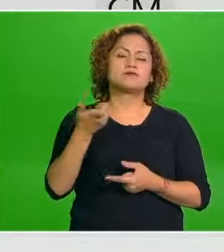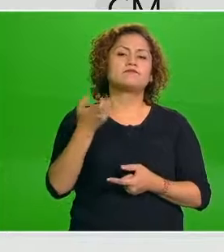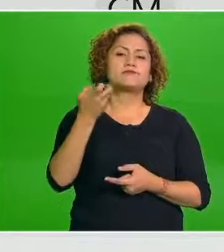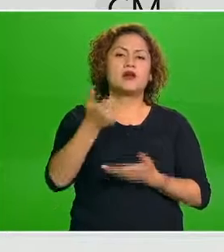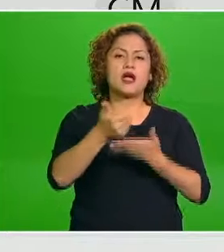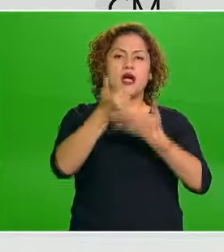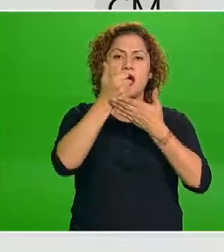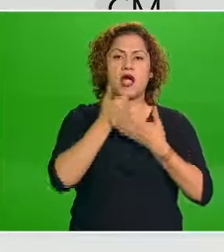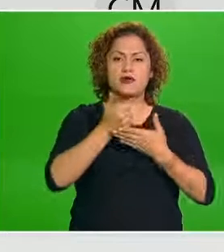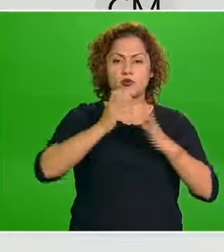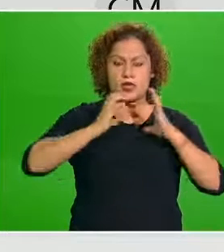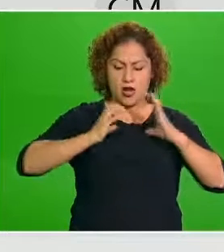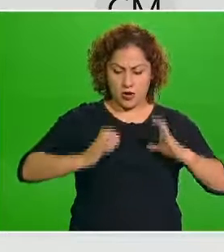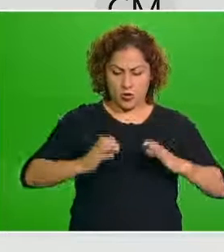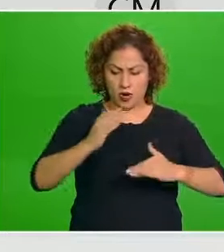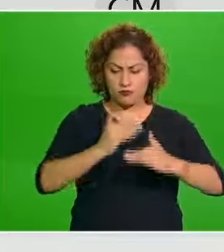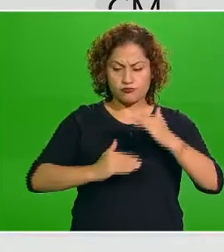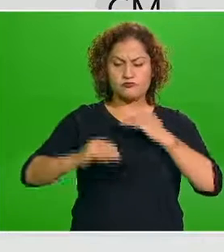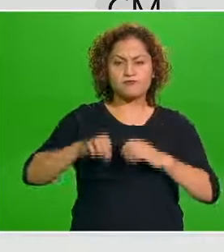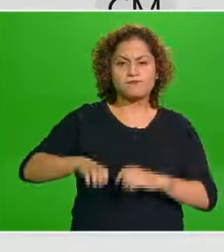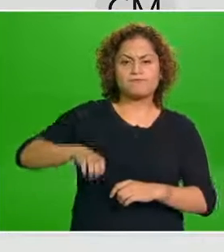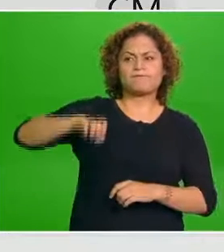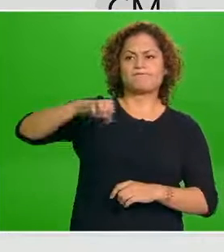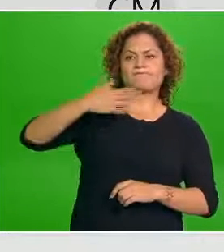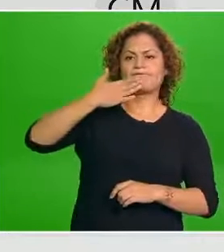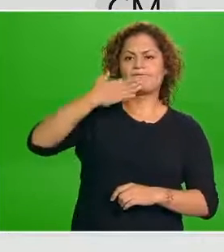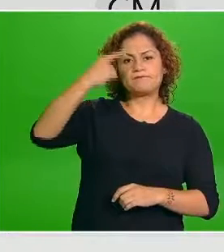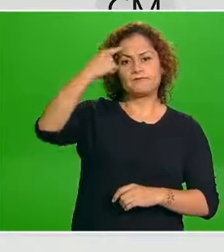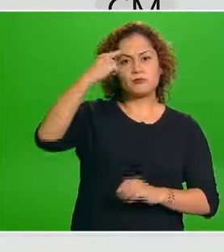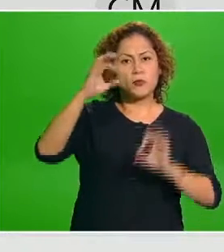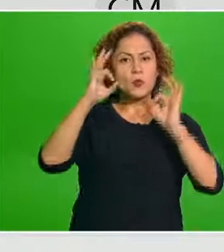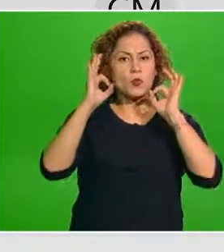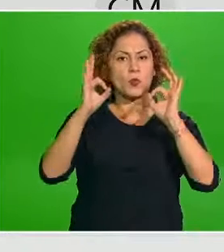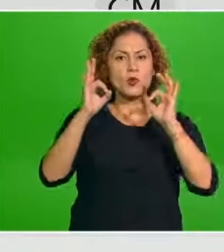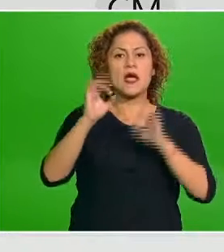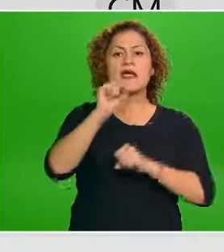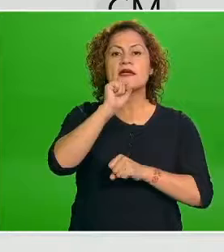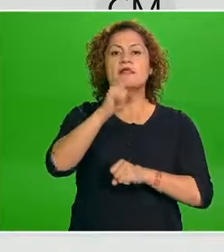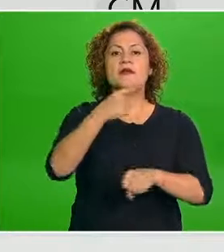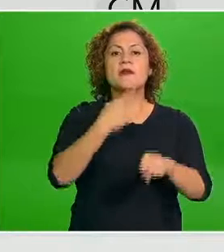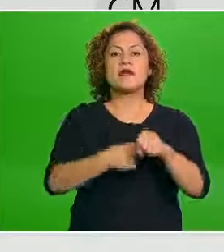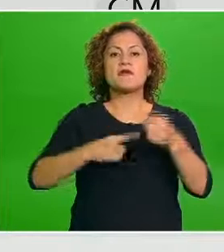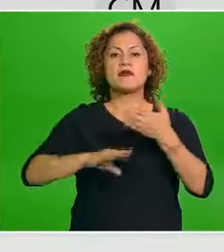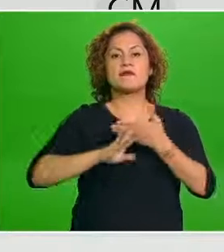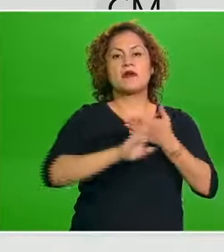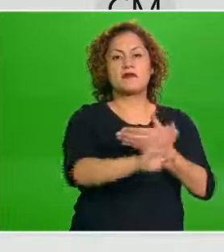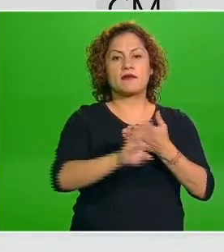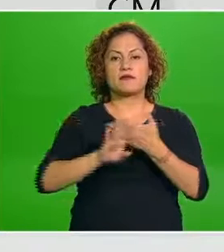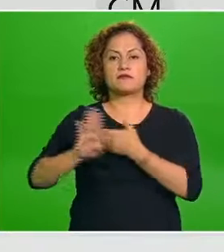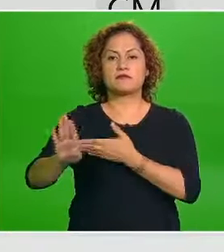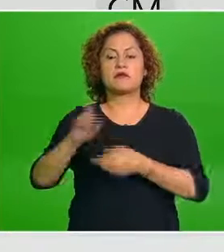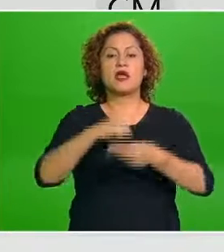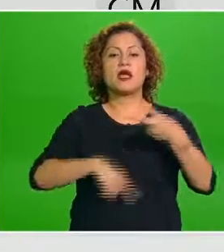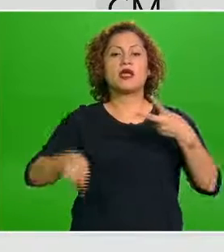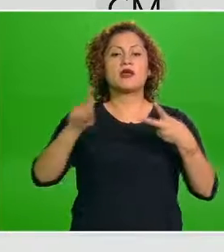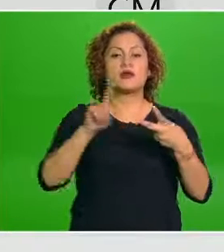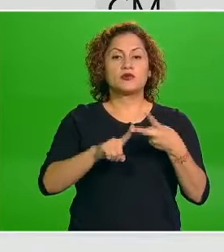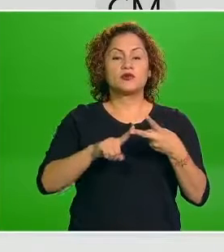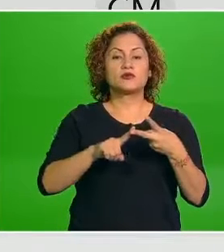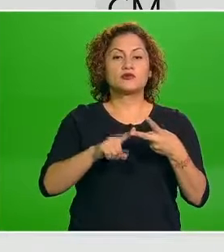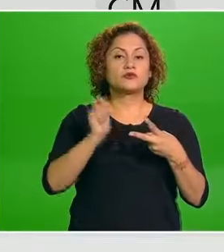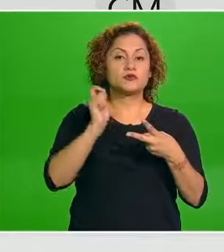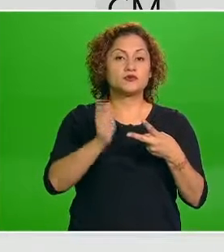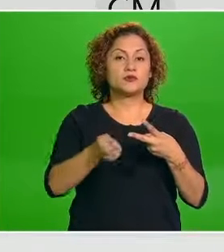crecimiento y desarrollo físico y mental, así como para la prevención de enfermedades. Grupo 2 que debemos